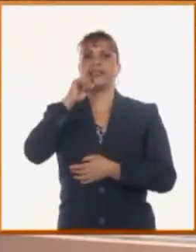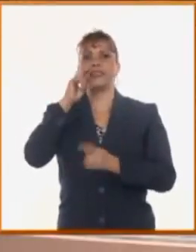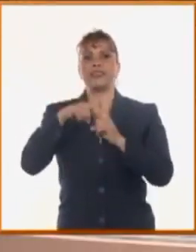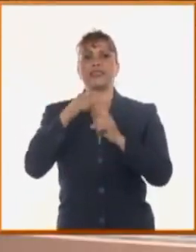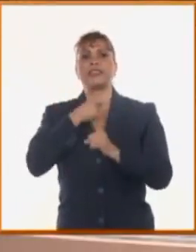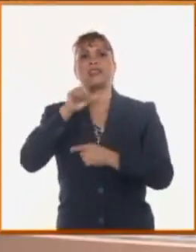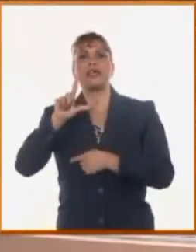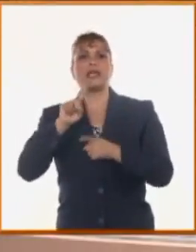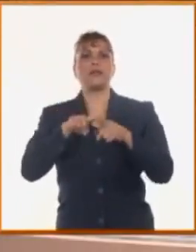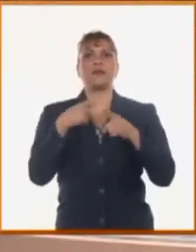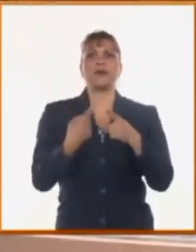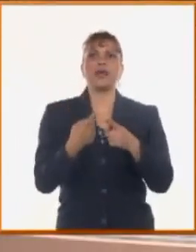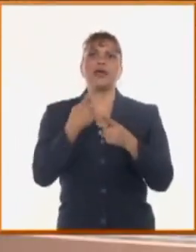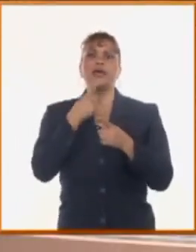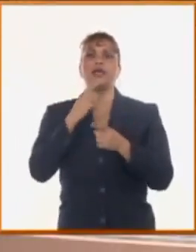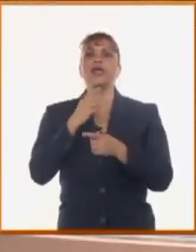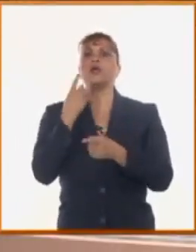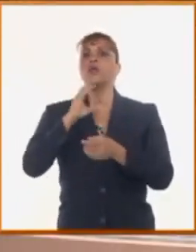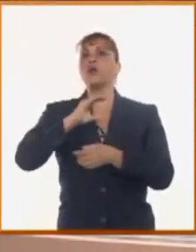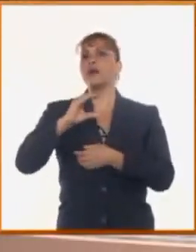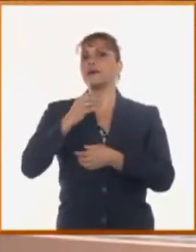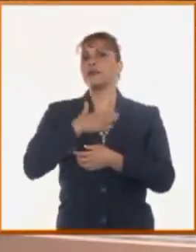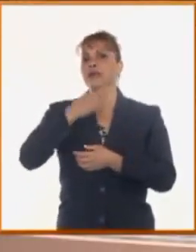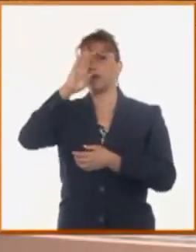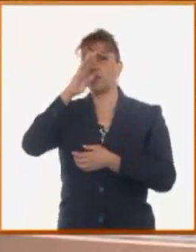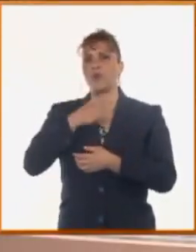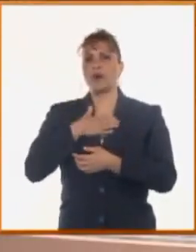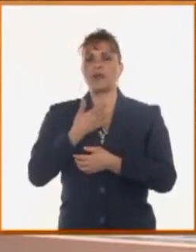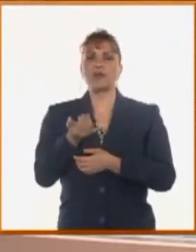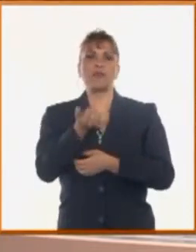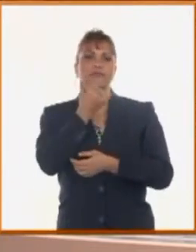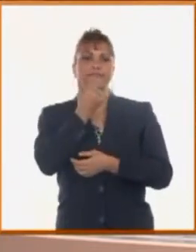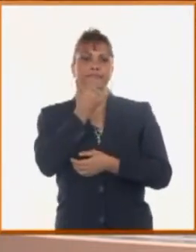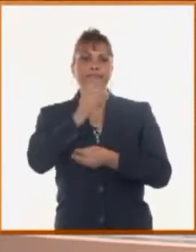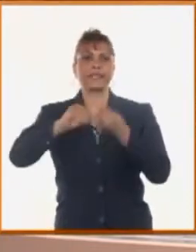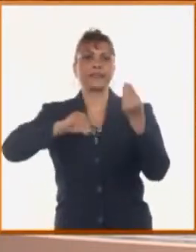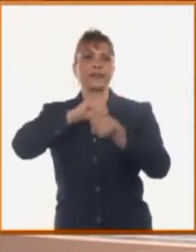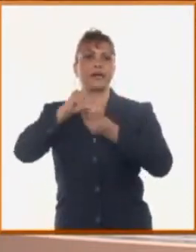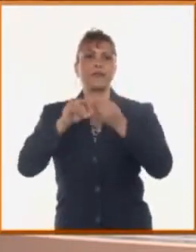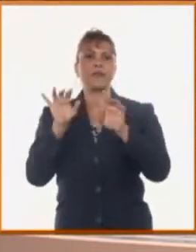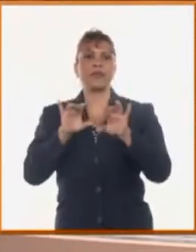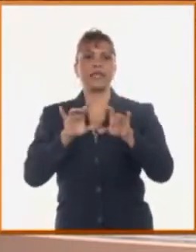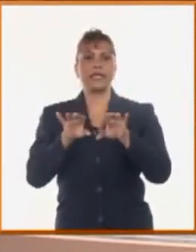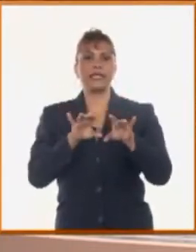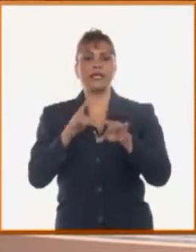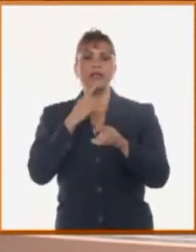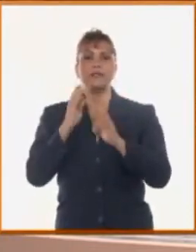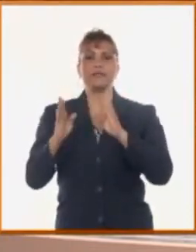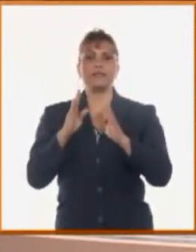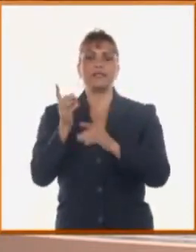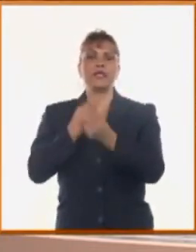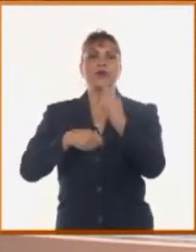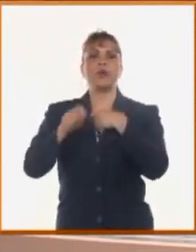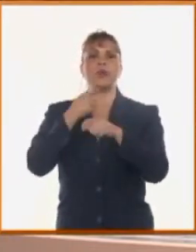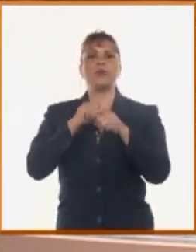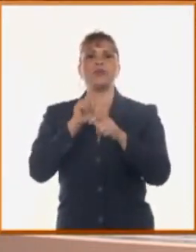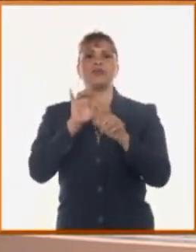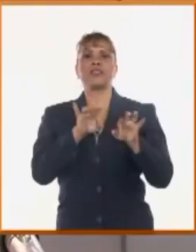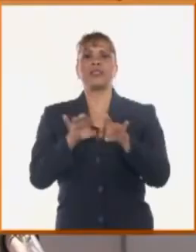con capital totalmente cubano? ¿Y qué impacto tiene en la transformación digital, especialmente en el ámbito del comercio digital en el